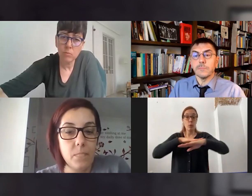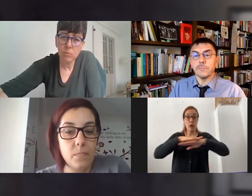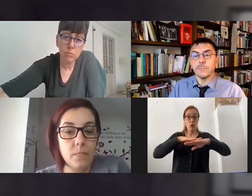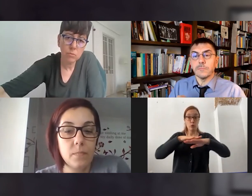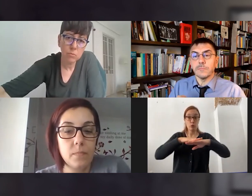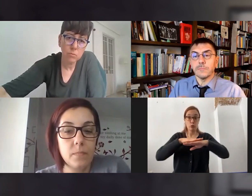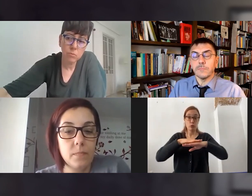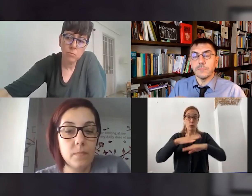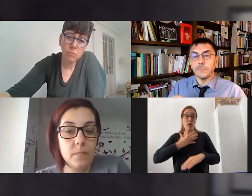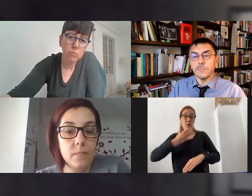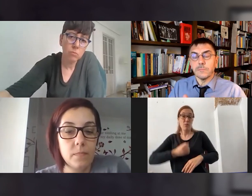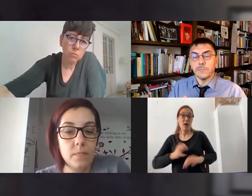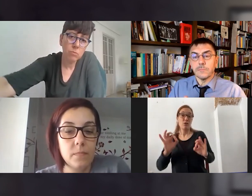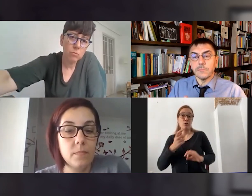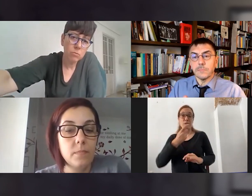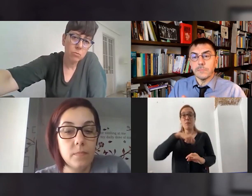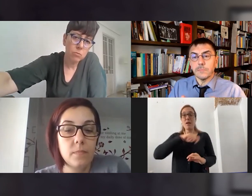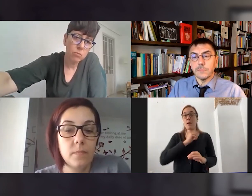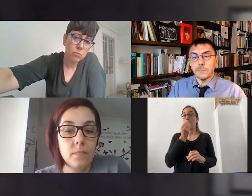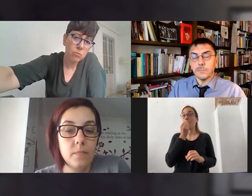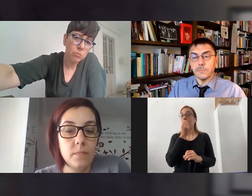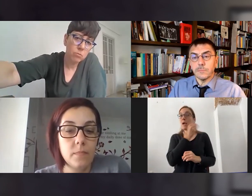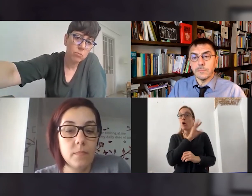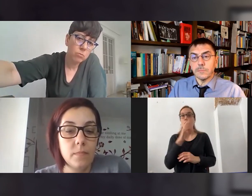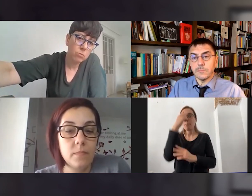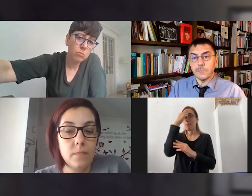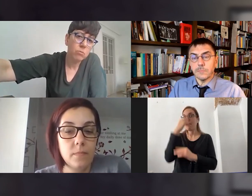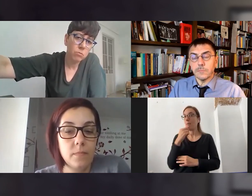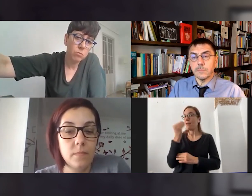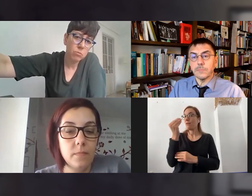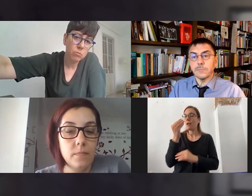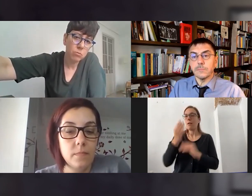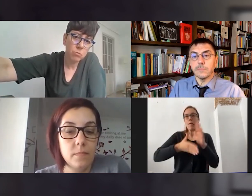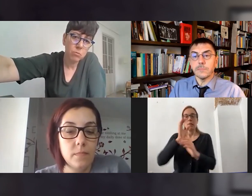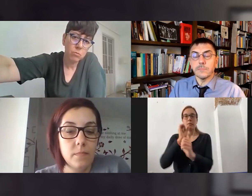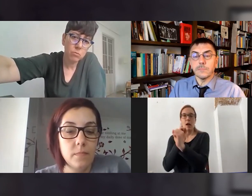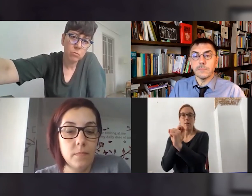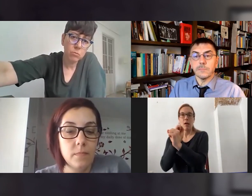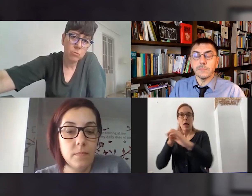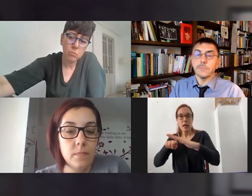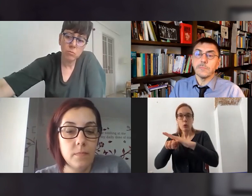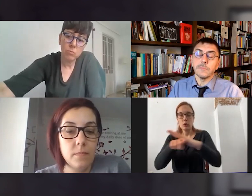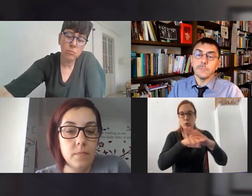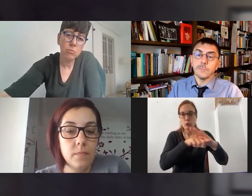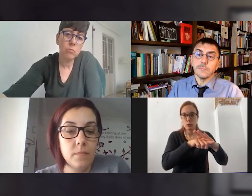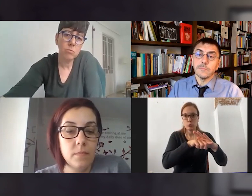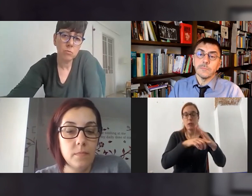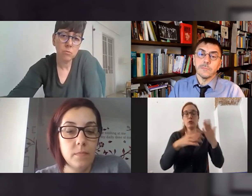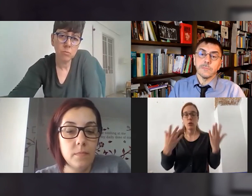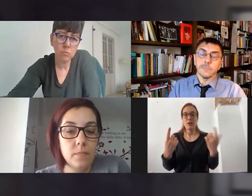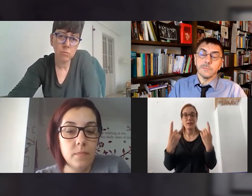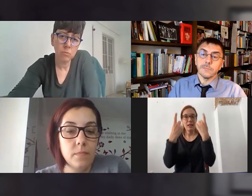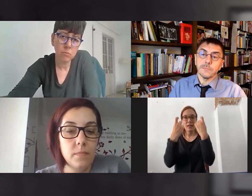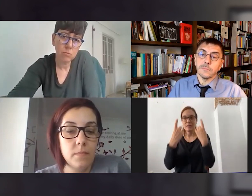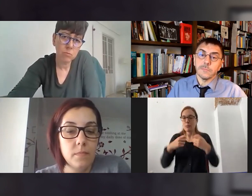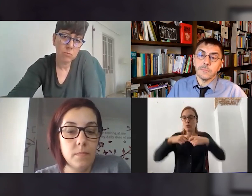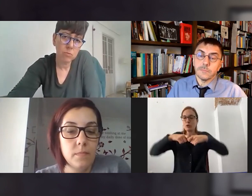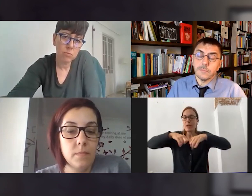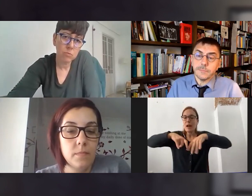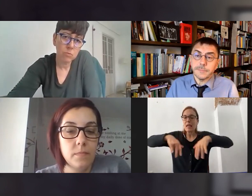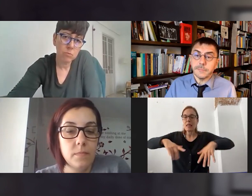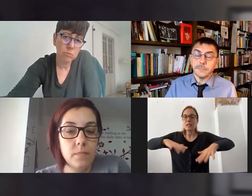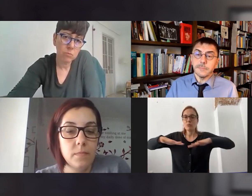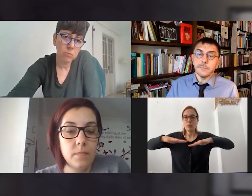destinan a tareas en los ejecutivos. Y para contraponer esto necesitamos más partido, más raíces con el movimiento popular y más